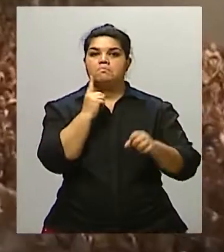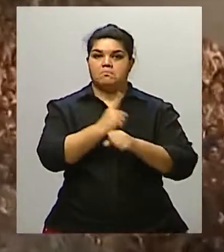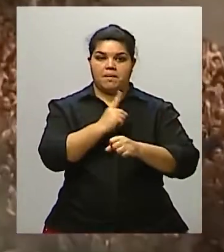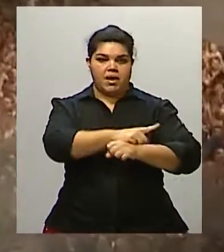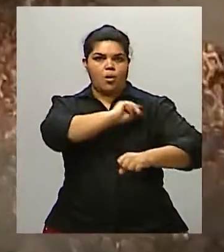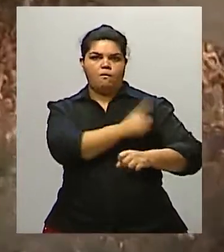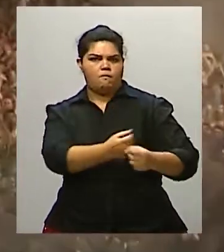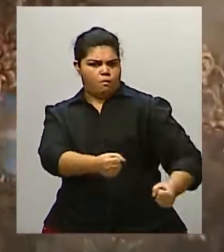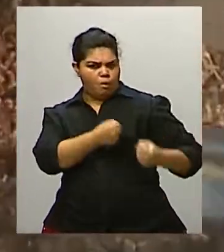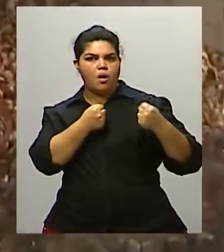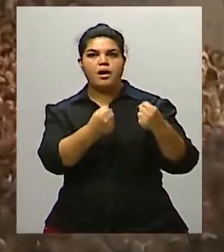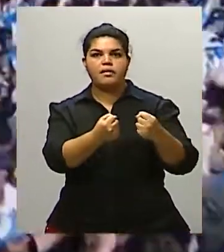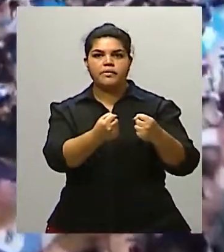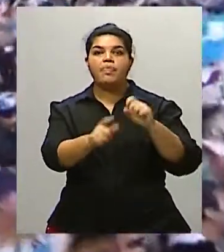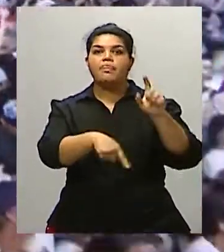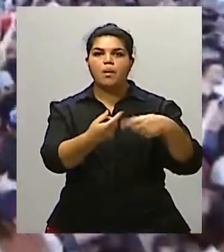sentarse a negociar.